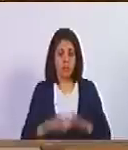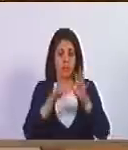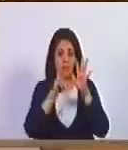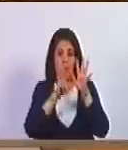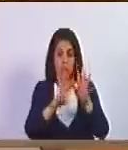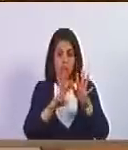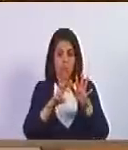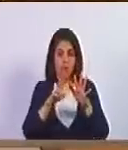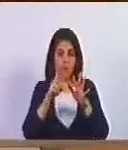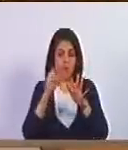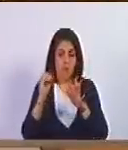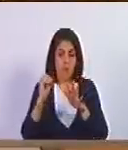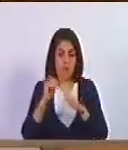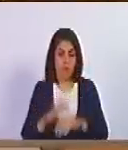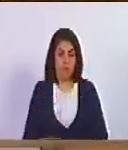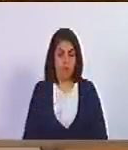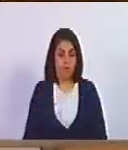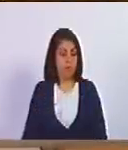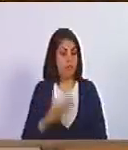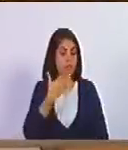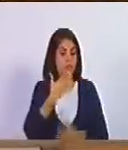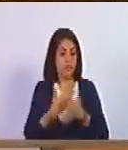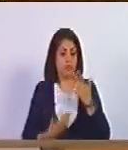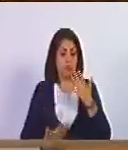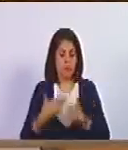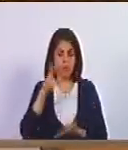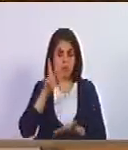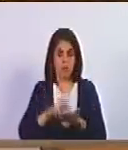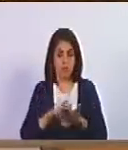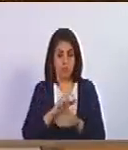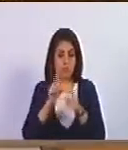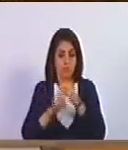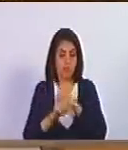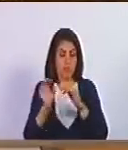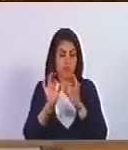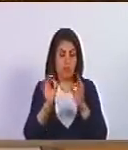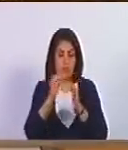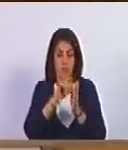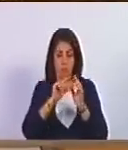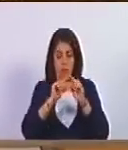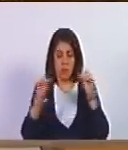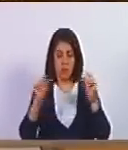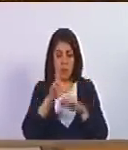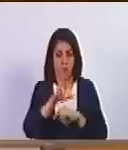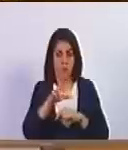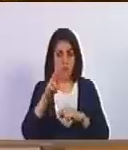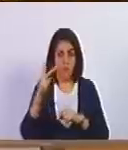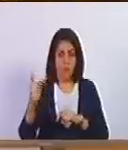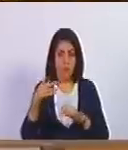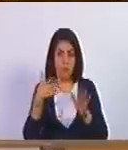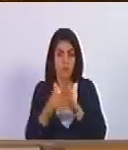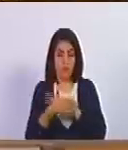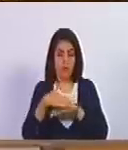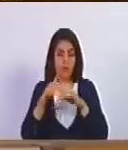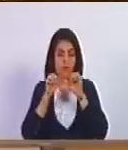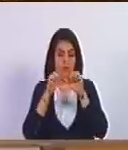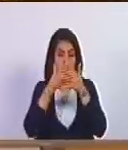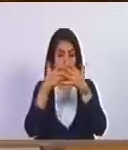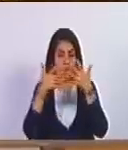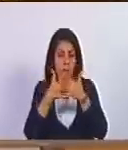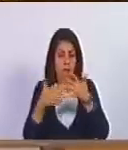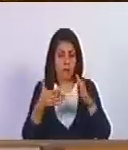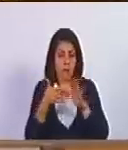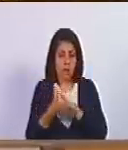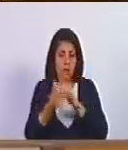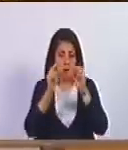70. Se propone aprobar sin modificación el epígrafe del artículo 32, el cual queda redactado en los siguientes